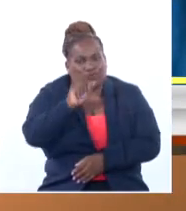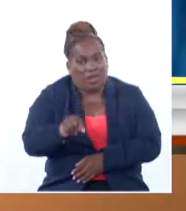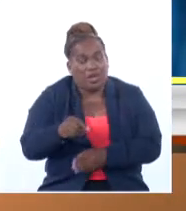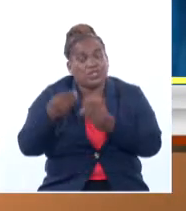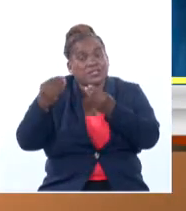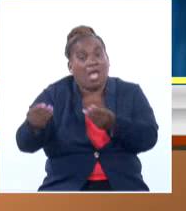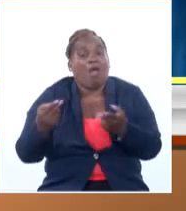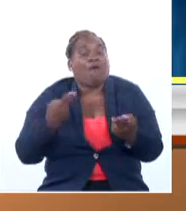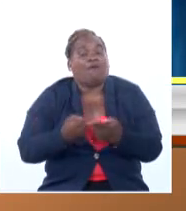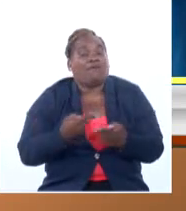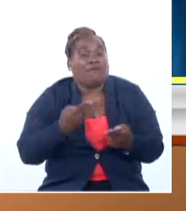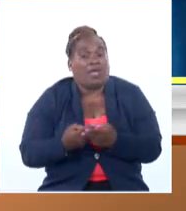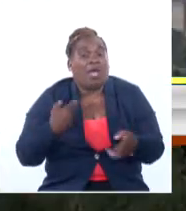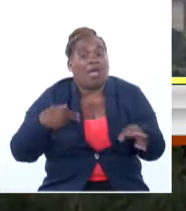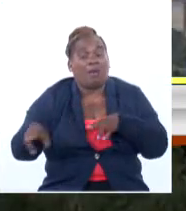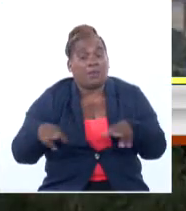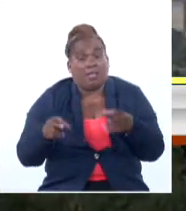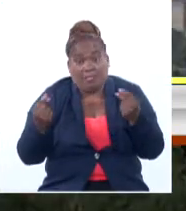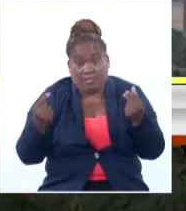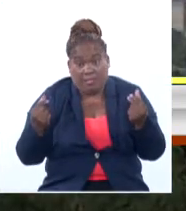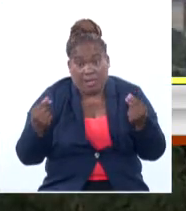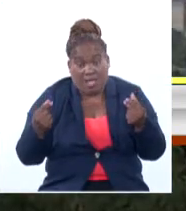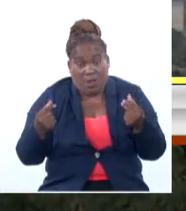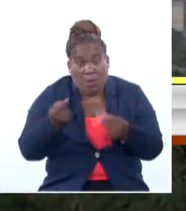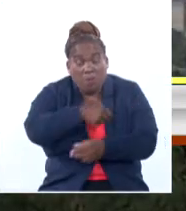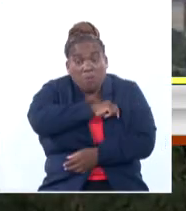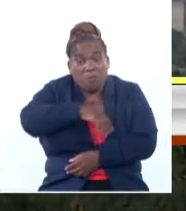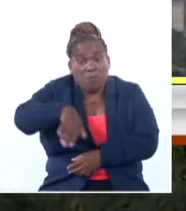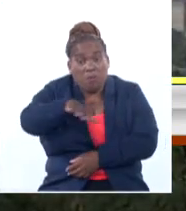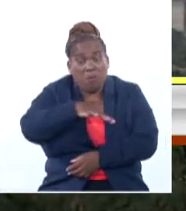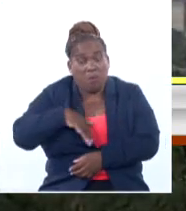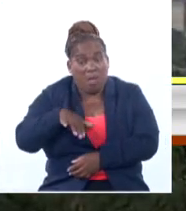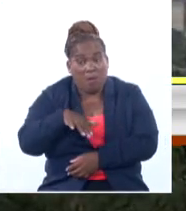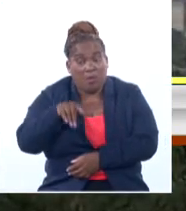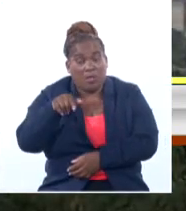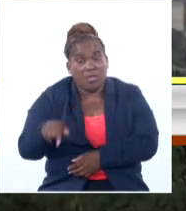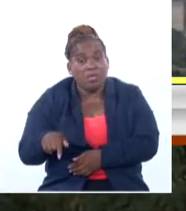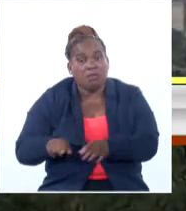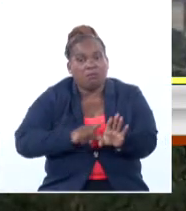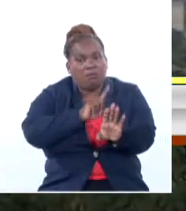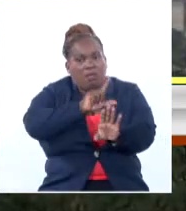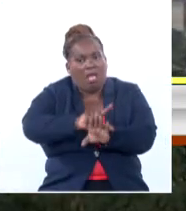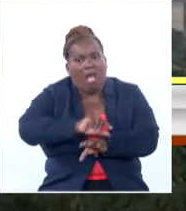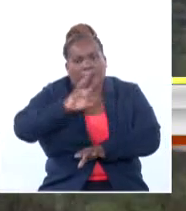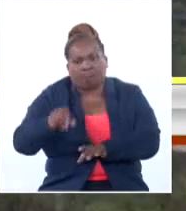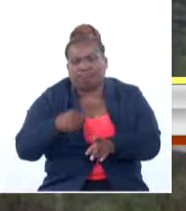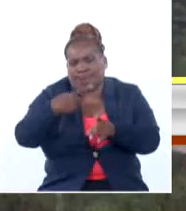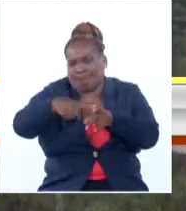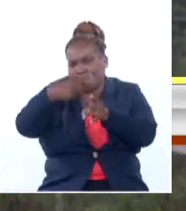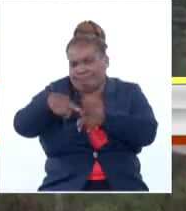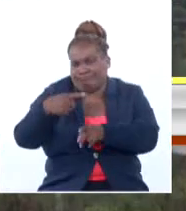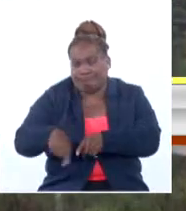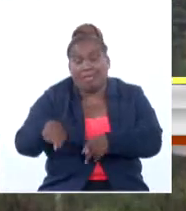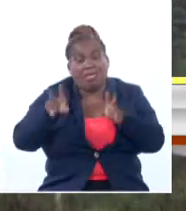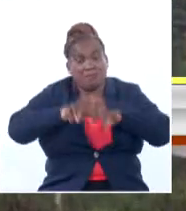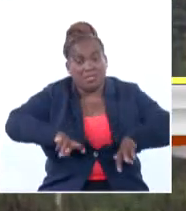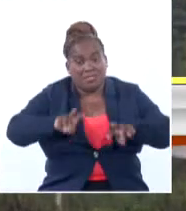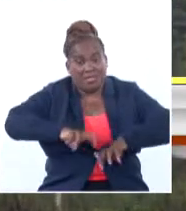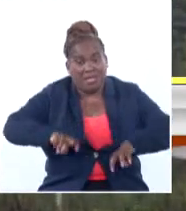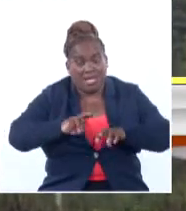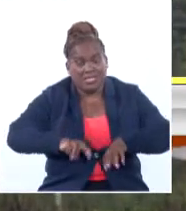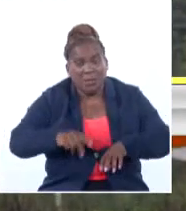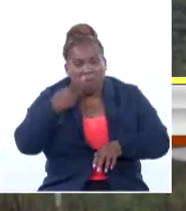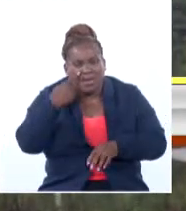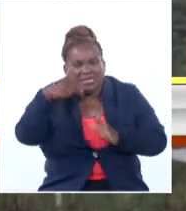dio confianza para administrar dinero público y se fueron por el camino de la delincuencia. Se conoció que esta investigación para depurar